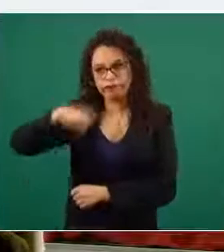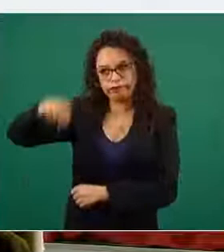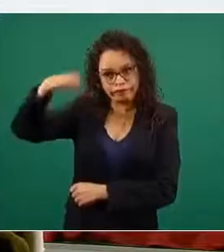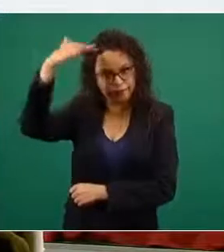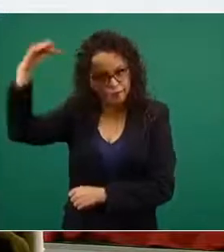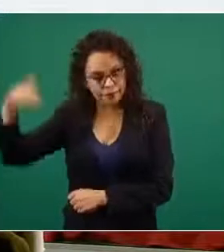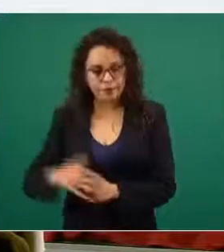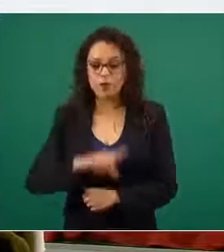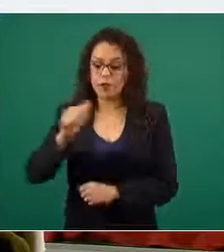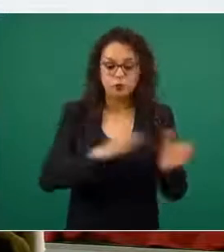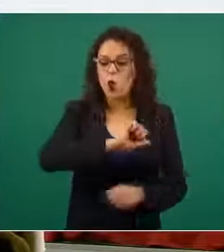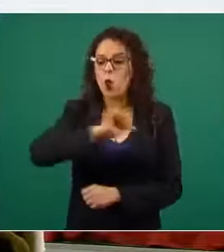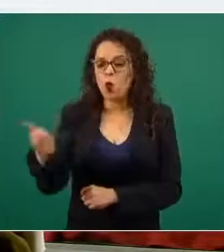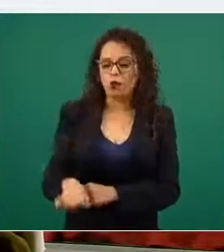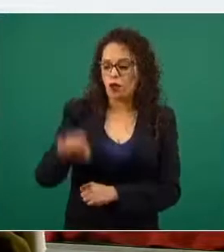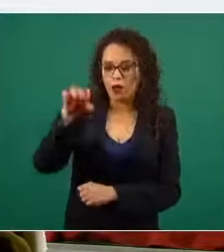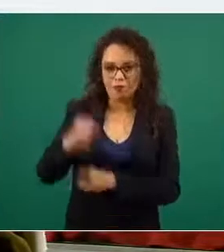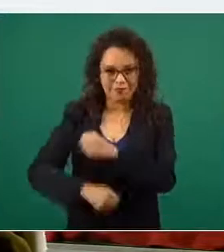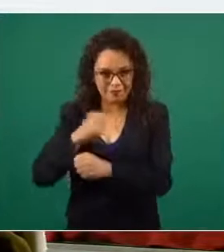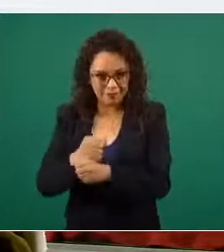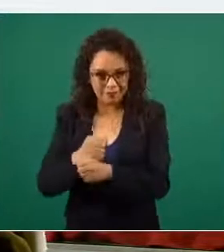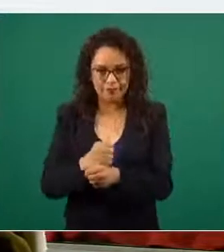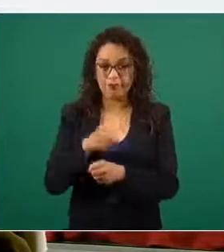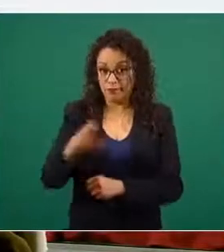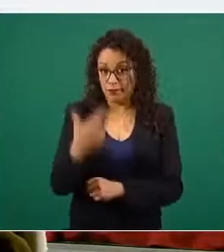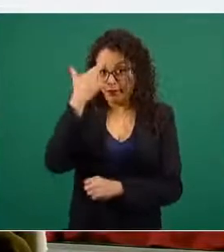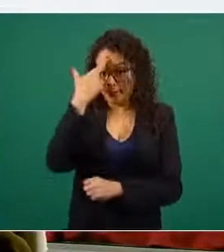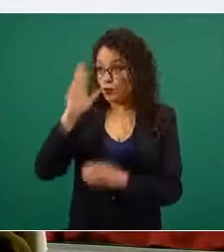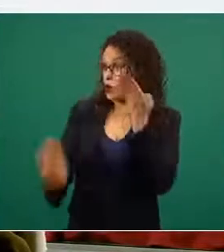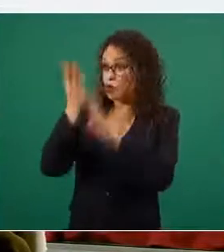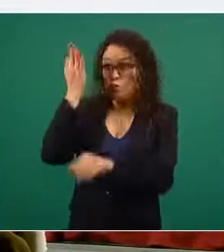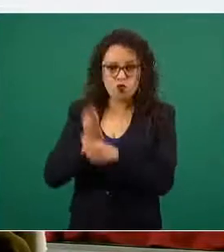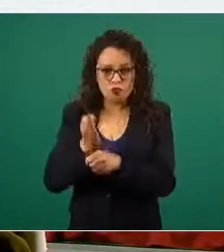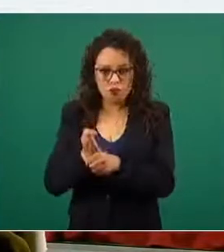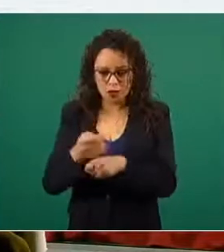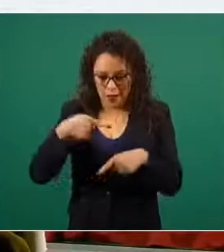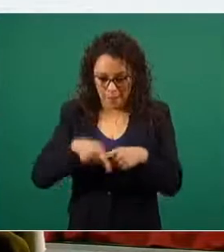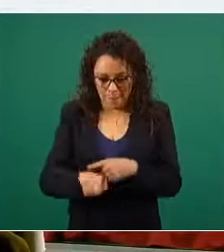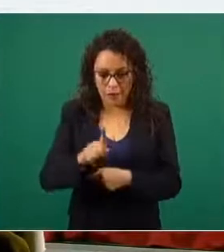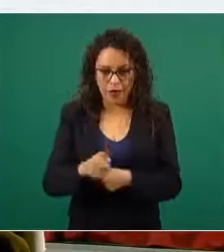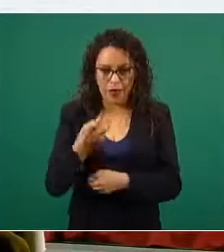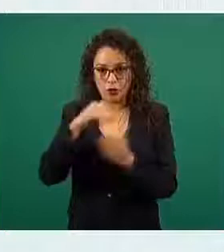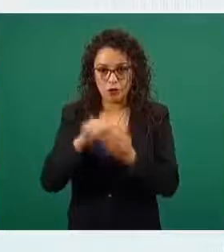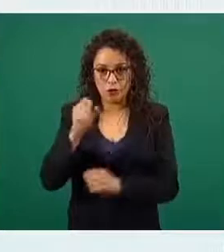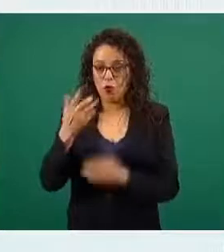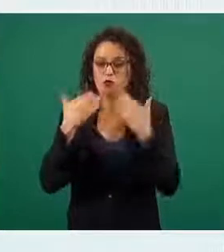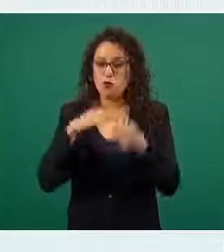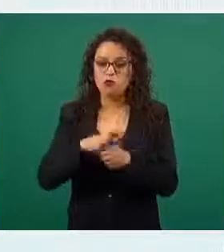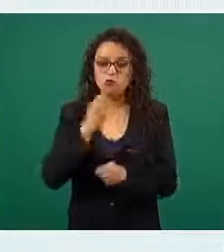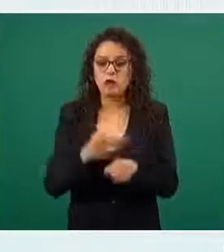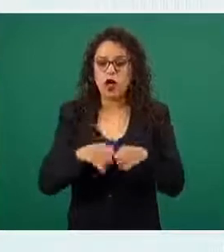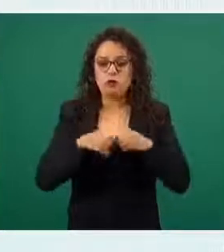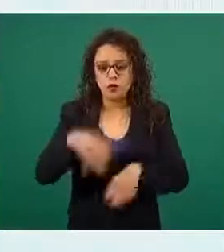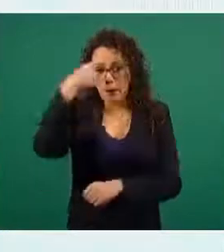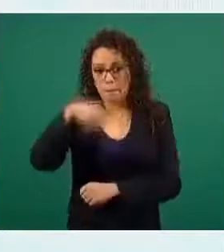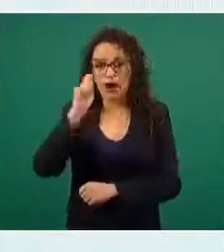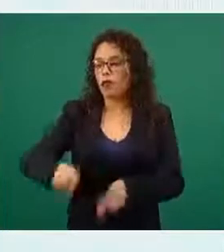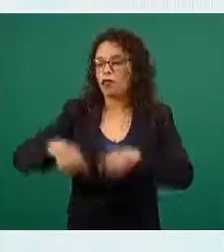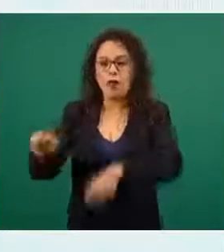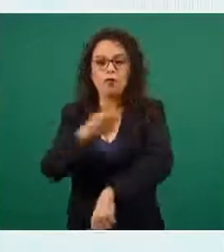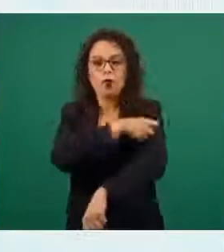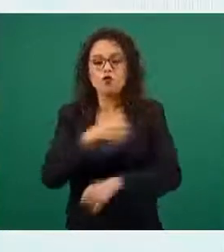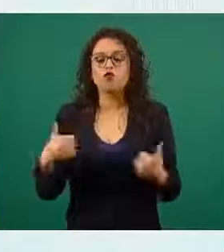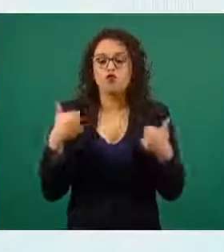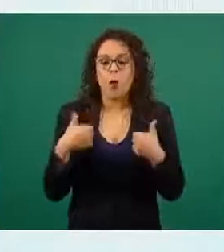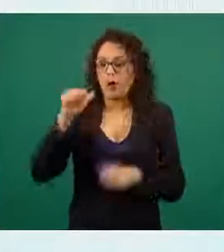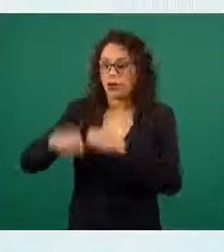seguiremos con todas las demás edades. Recordar que en ninguna parte del mundo, en este momento que arranca el año, se tiene información suficiente para vacunar a menores de 16 años. Esto es